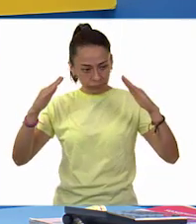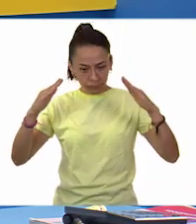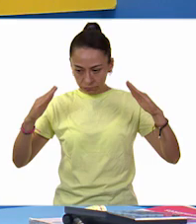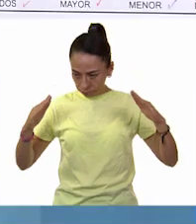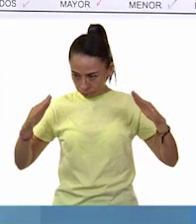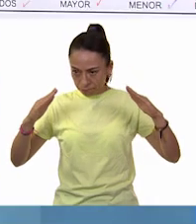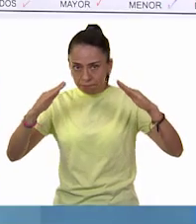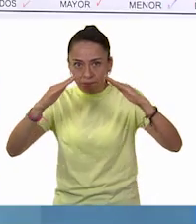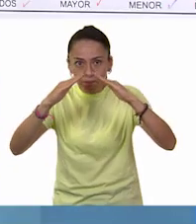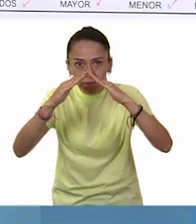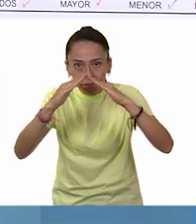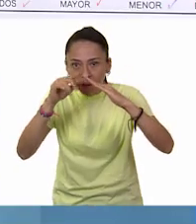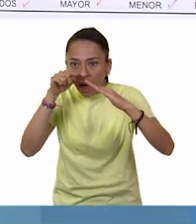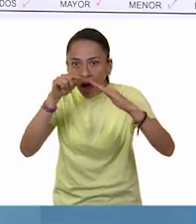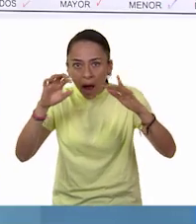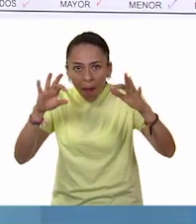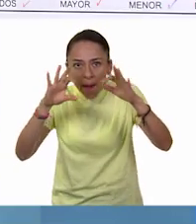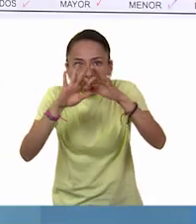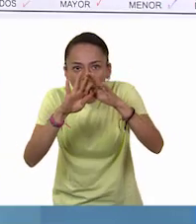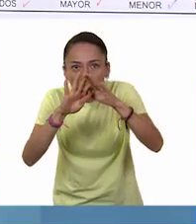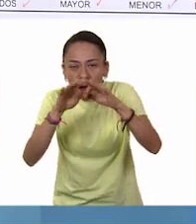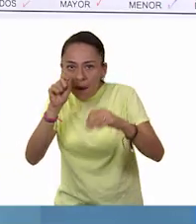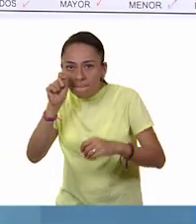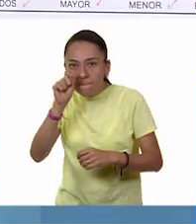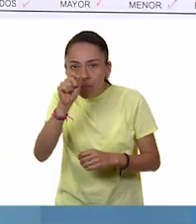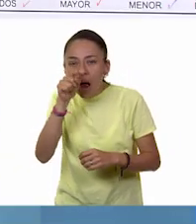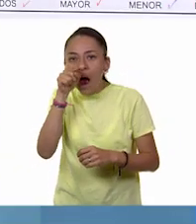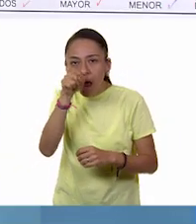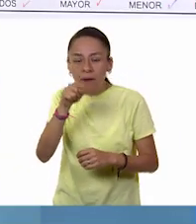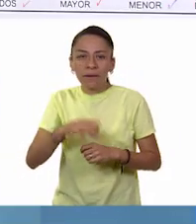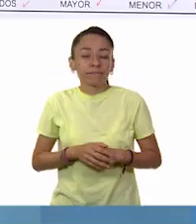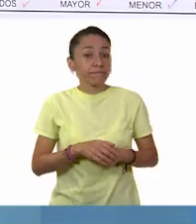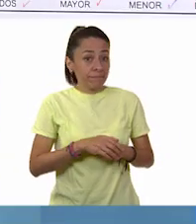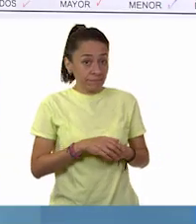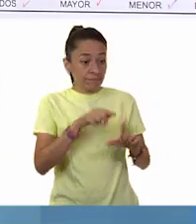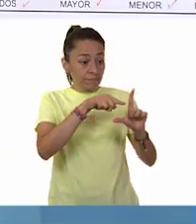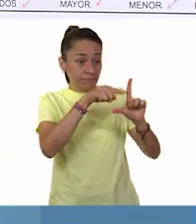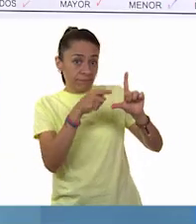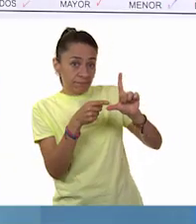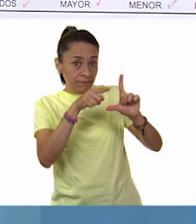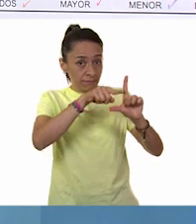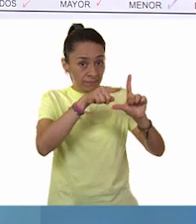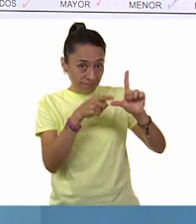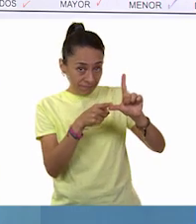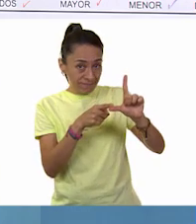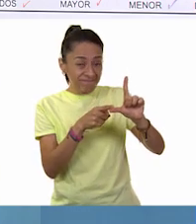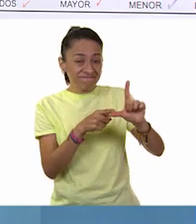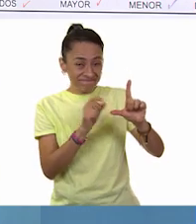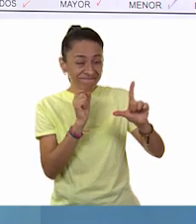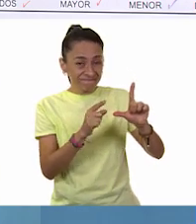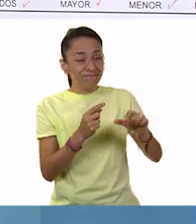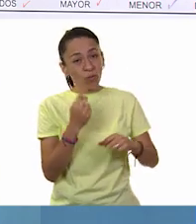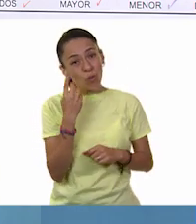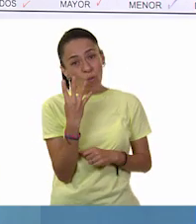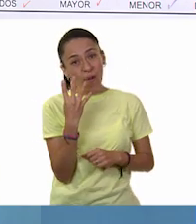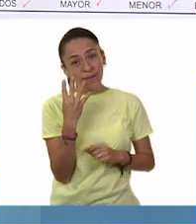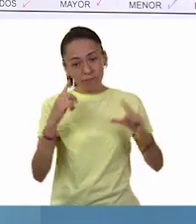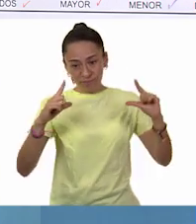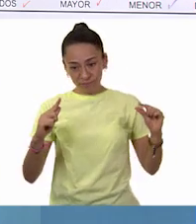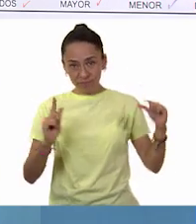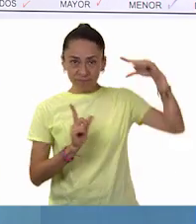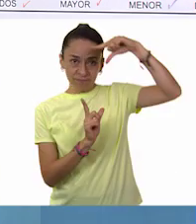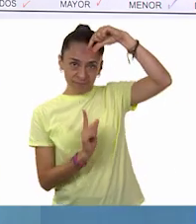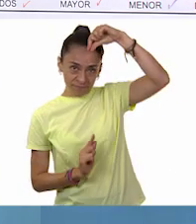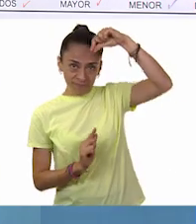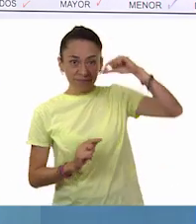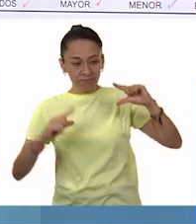rombo. Y ángulos, porque tiene 4 ángulos y recordemos que los ángulos opuestos en el rombo